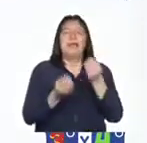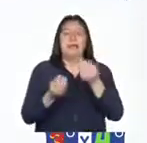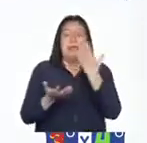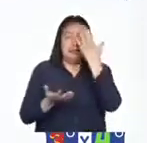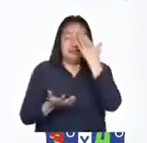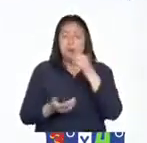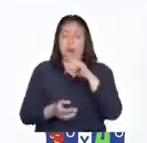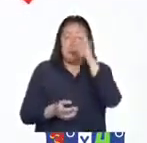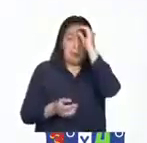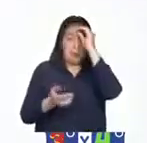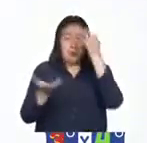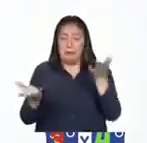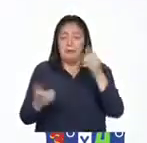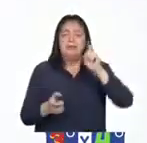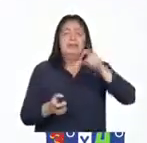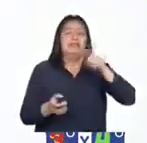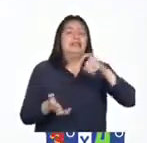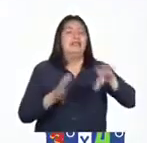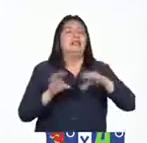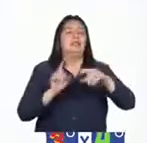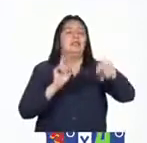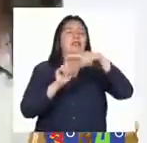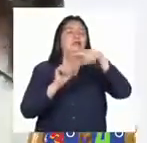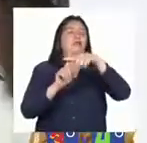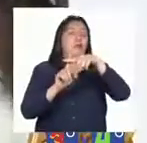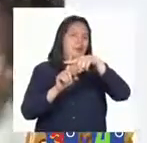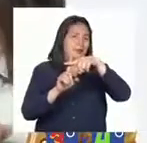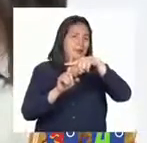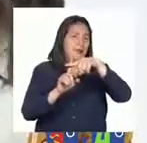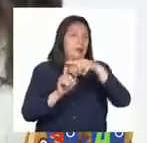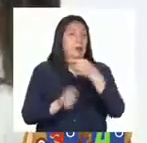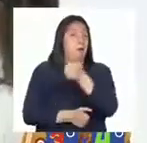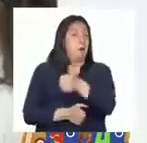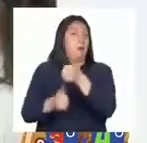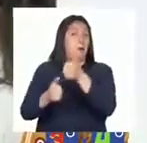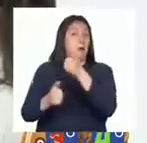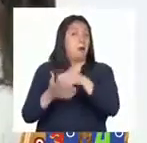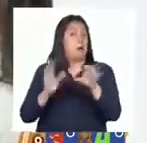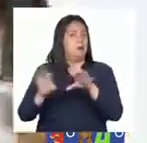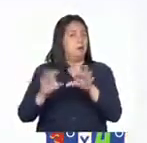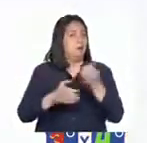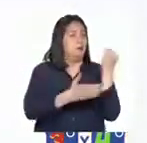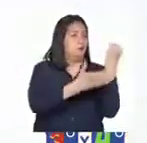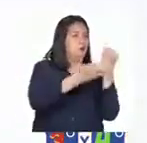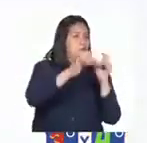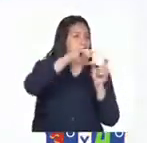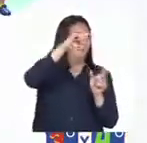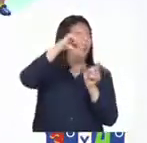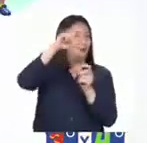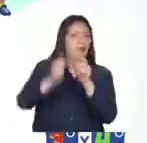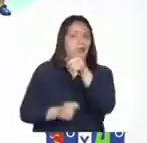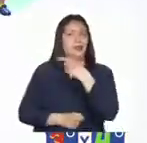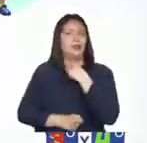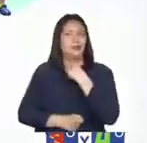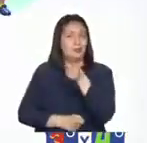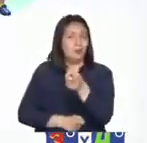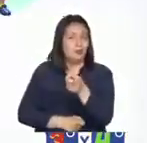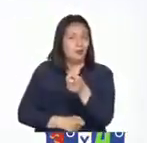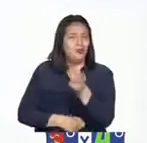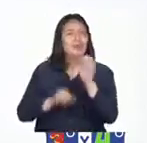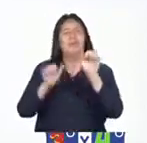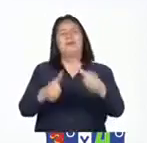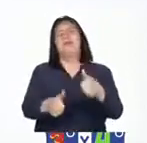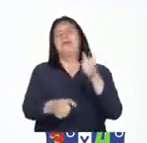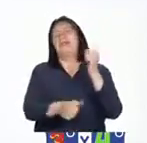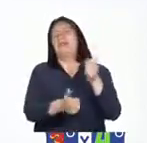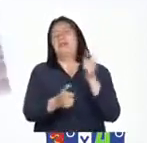cantidades desconocidas debían realizar una adición. Qué útil es hacer nuestros esquemas. ¿Les gustó hacer esta actividad? ¿Cuál